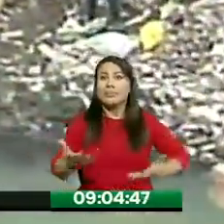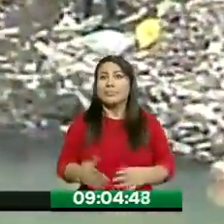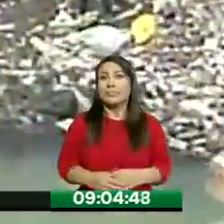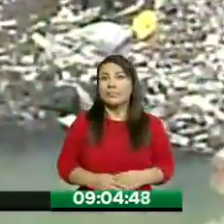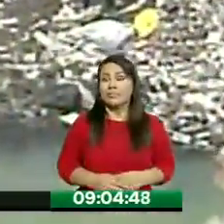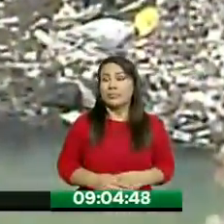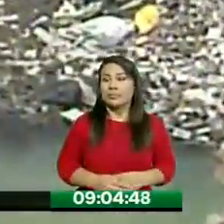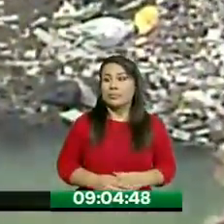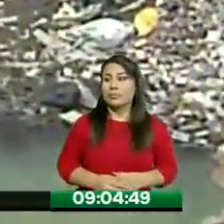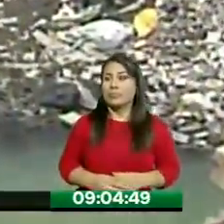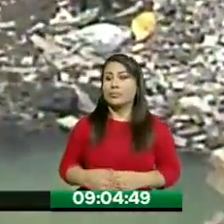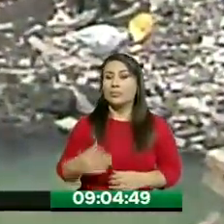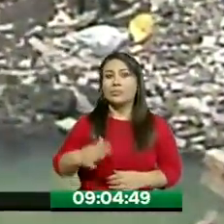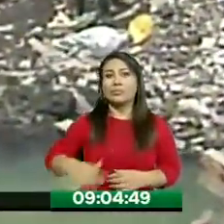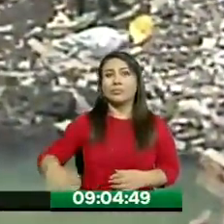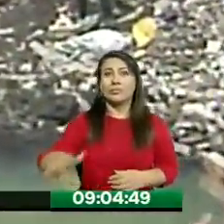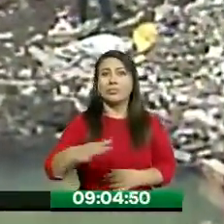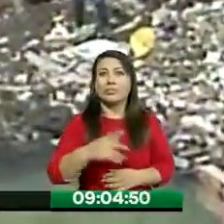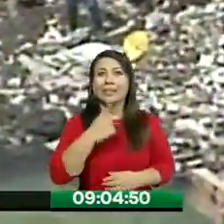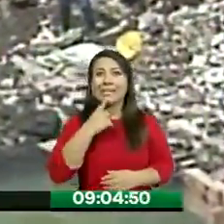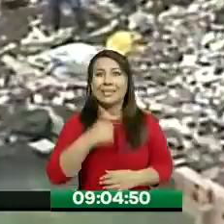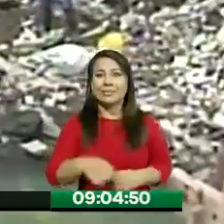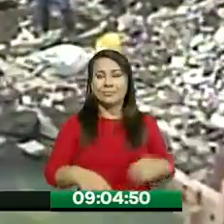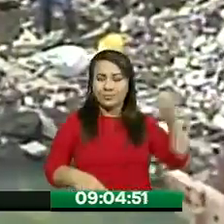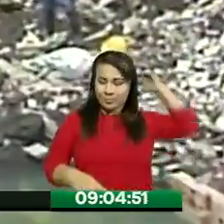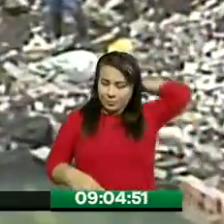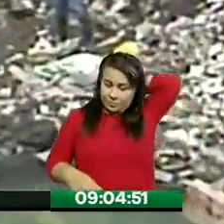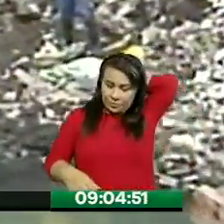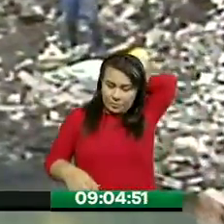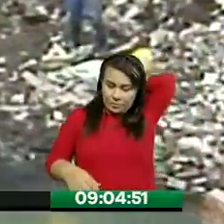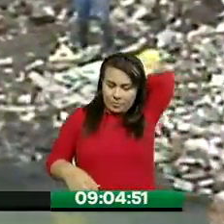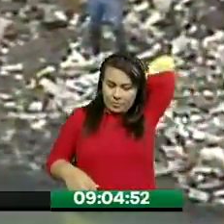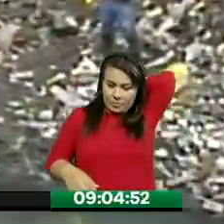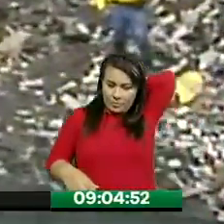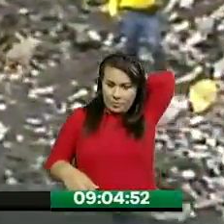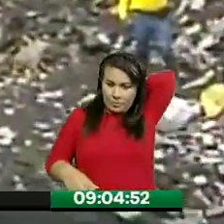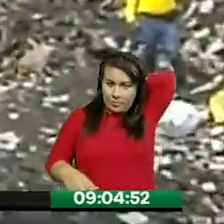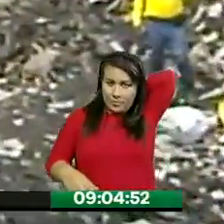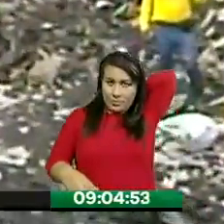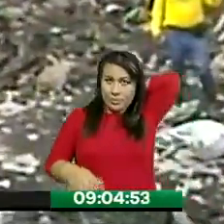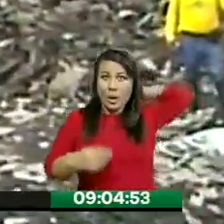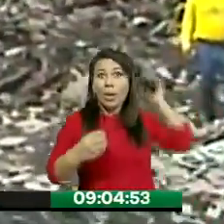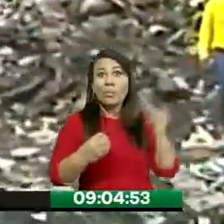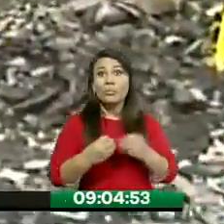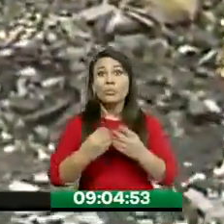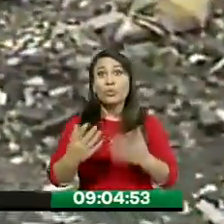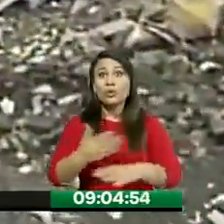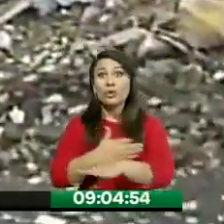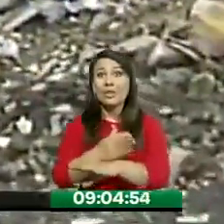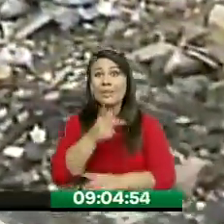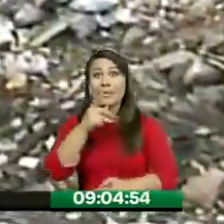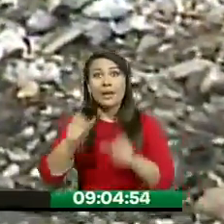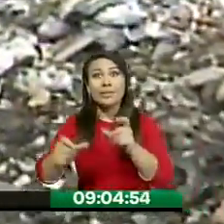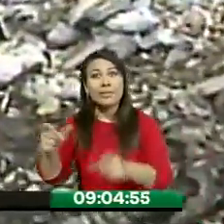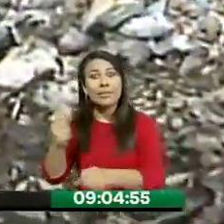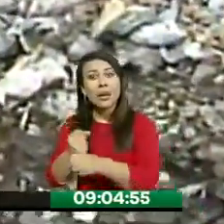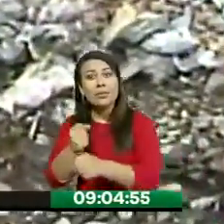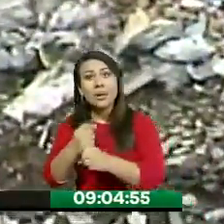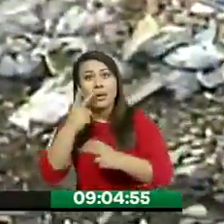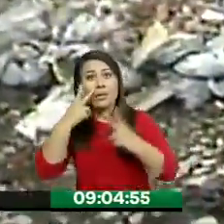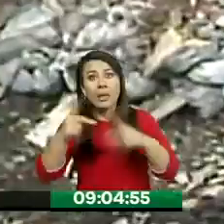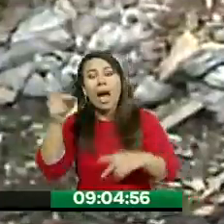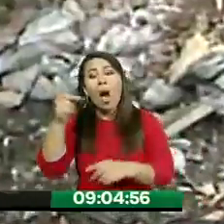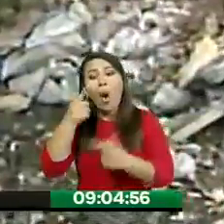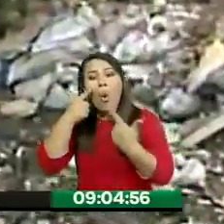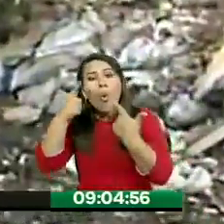indicios en los diferentes allanamientos como son teléfonos celulares, vehículos y otros documentos. Lamentablemente son